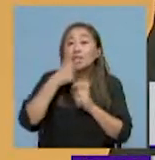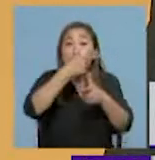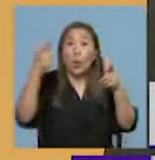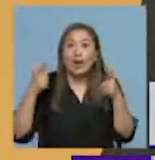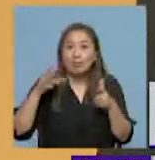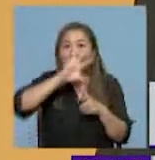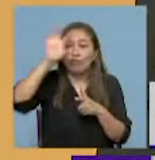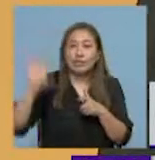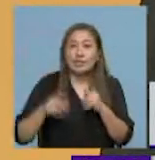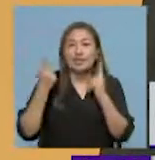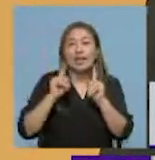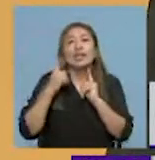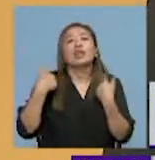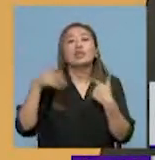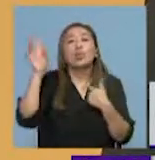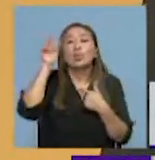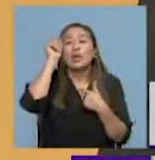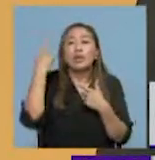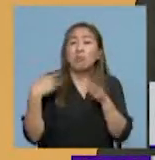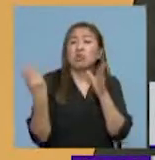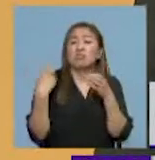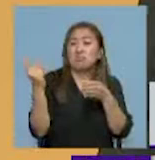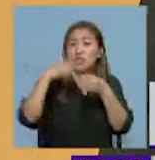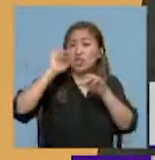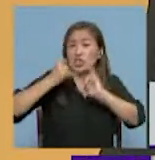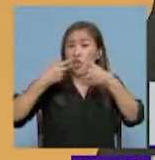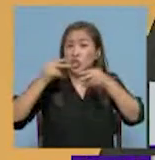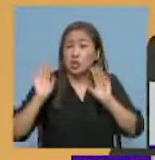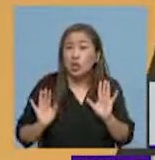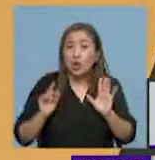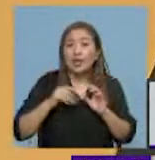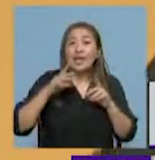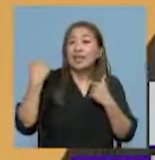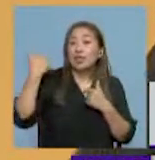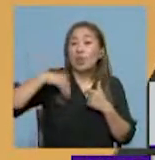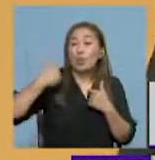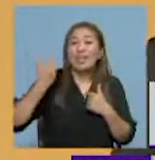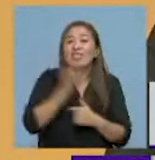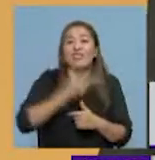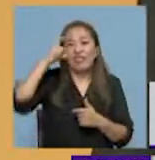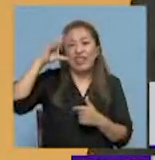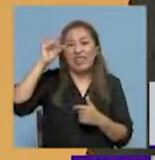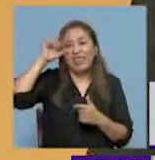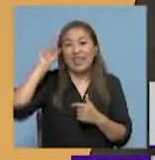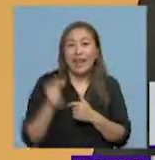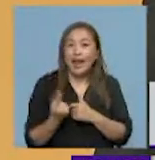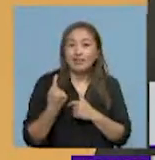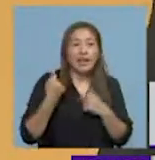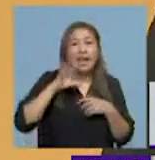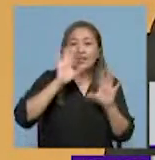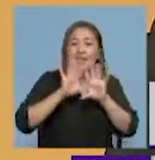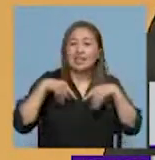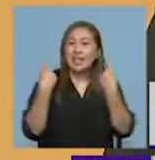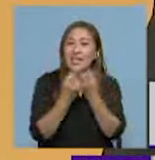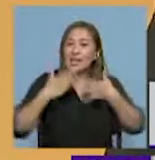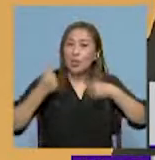por otro lado es opcional que vote adhiera o no a un protocolo porque te un país federal no tenemos un sistema sanitario único y